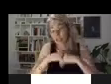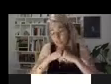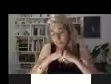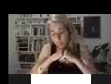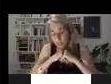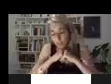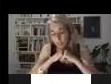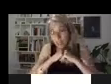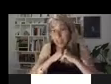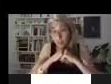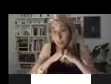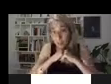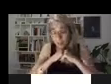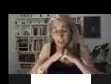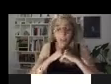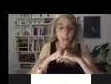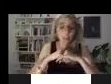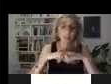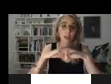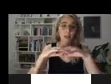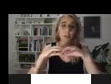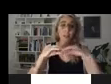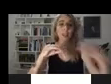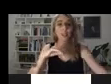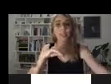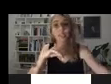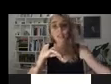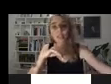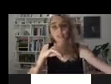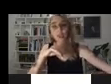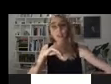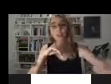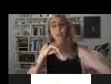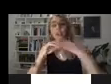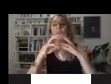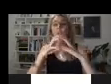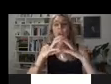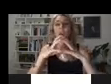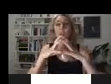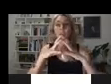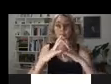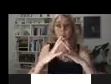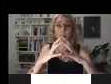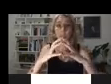comercializadas en plataformas de transacciones